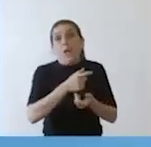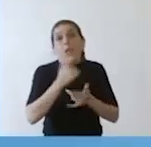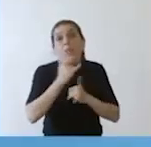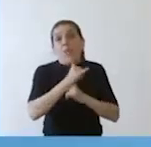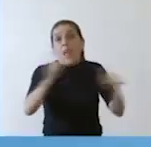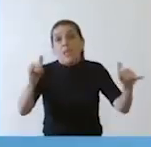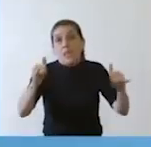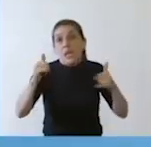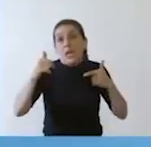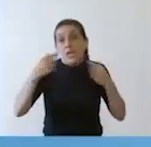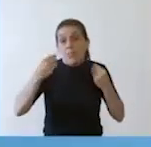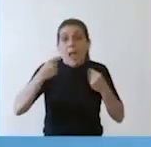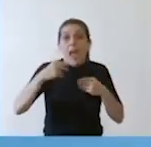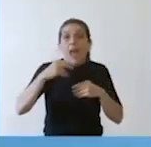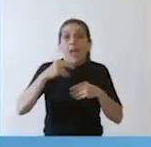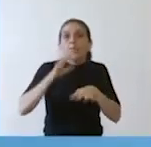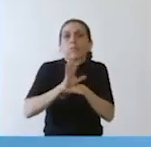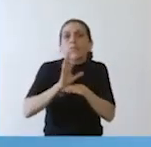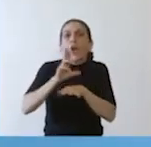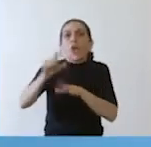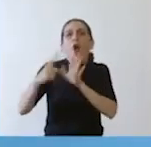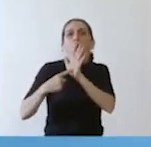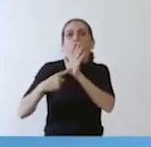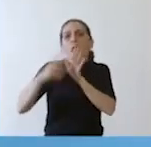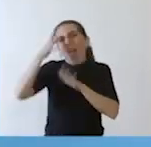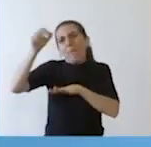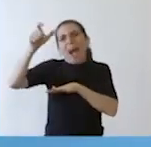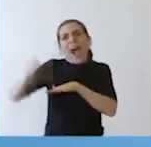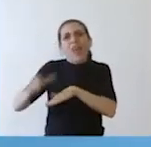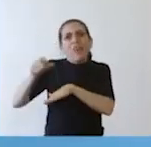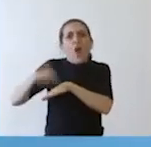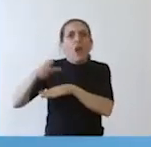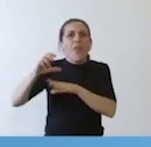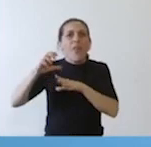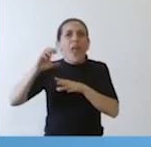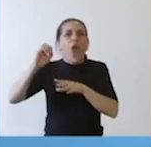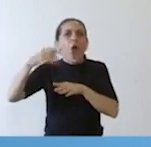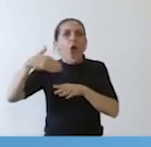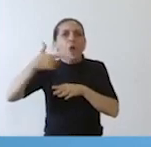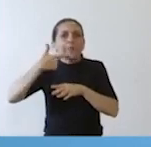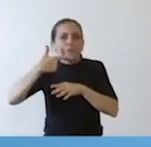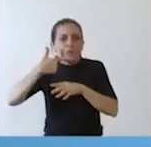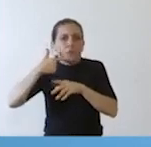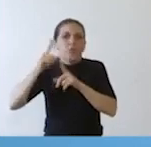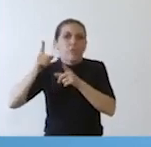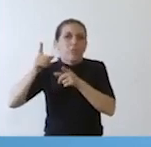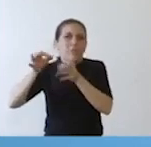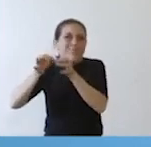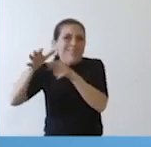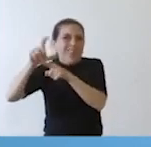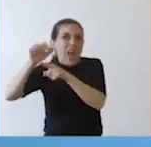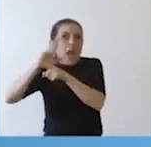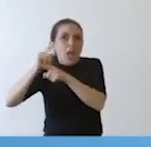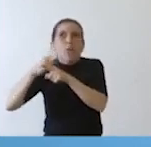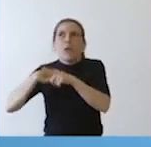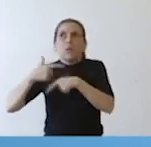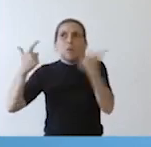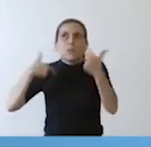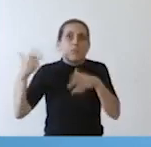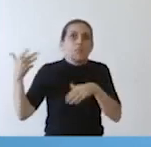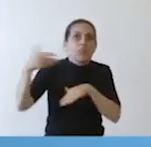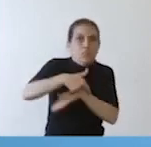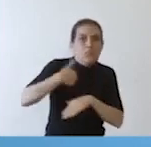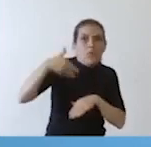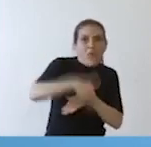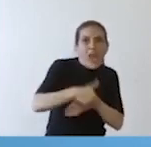para mí, en el rol de embajador especial de la OMS para América Latina y el Caribe, he tenido la suerte de estar acá en el país, de participar